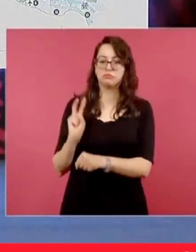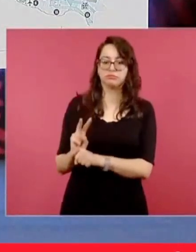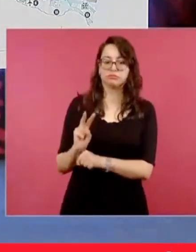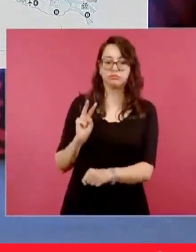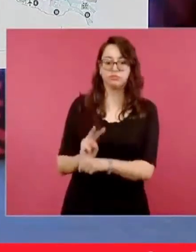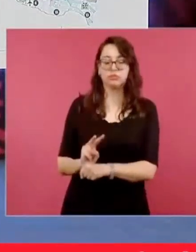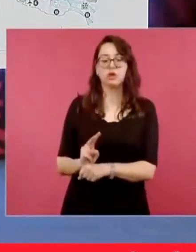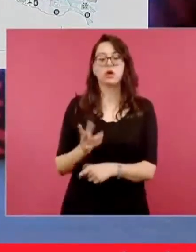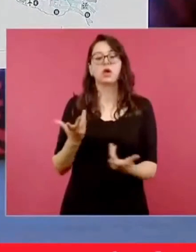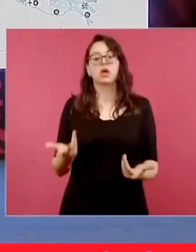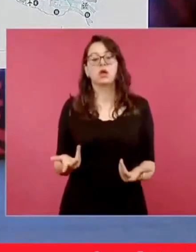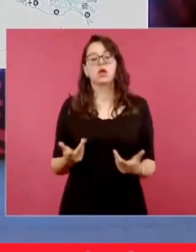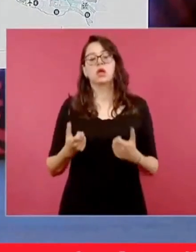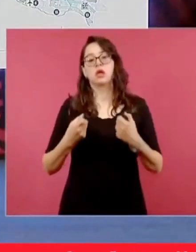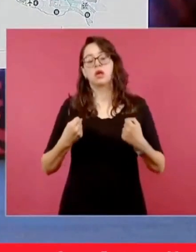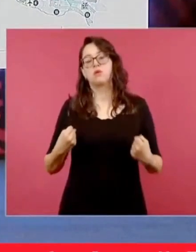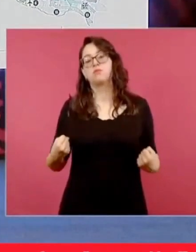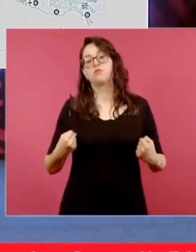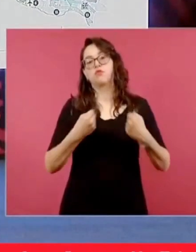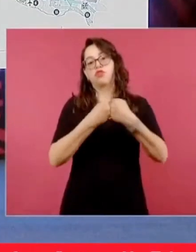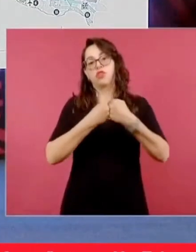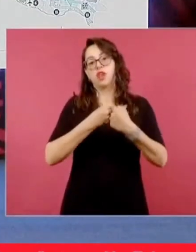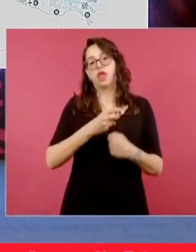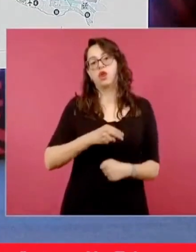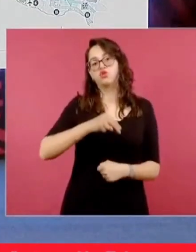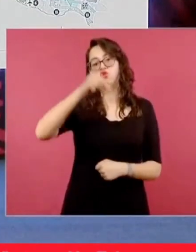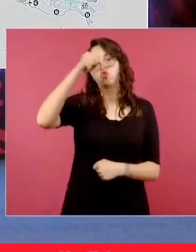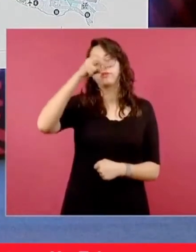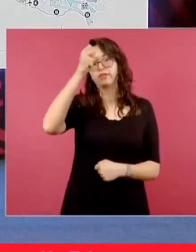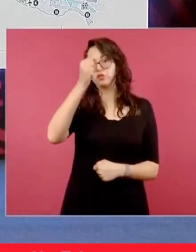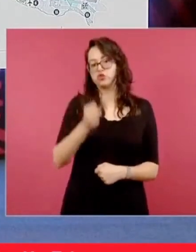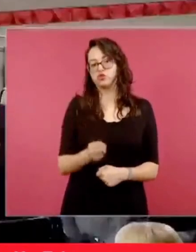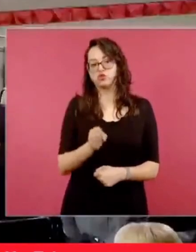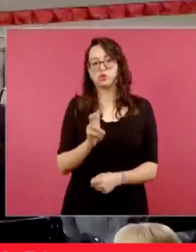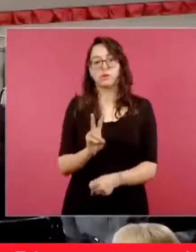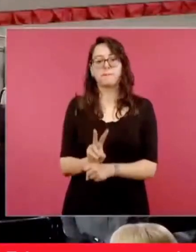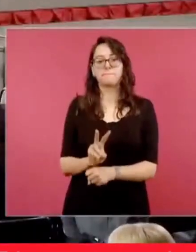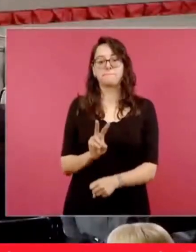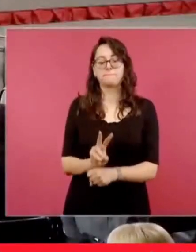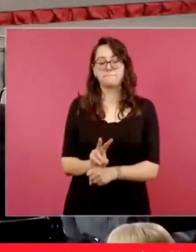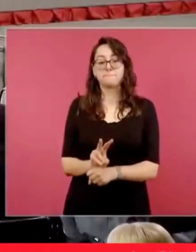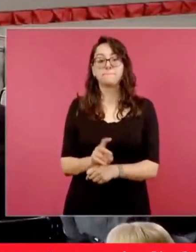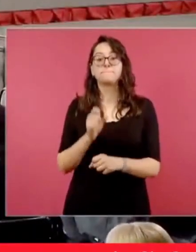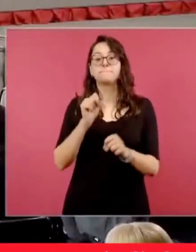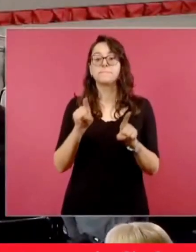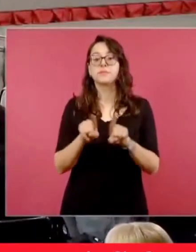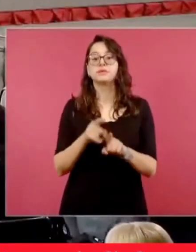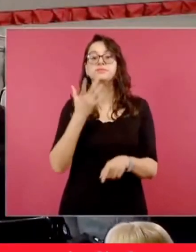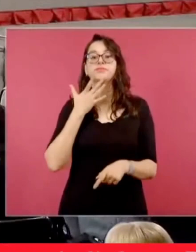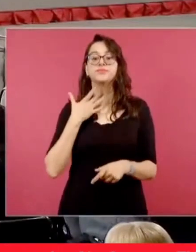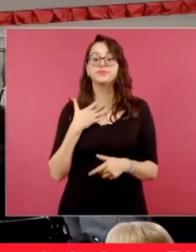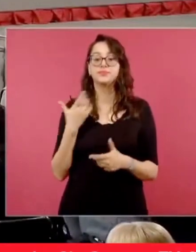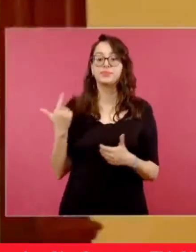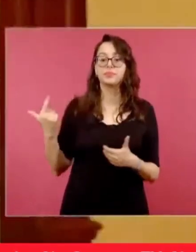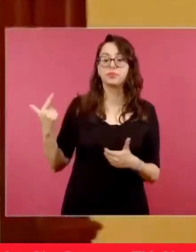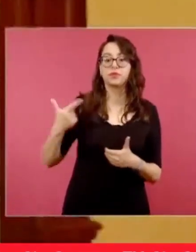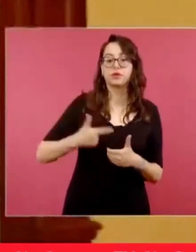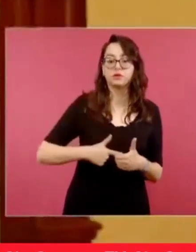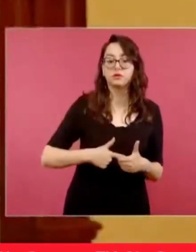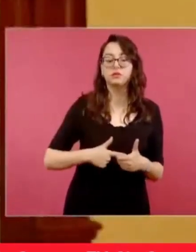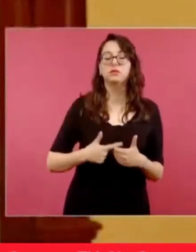frontera norte y sur eh las operaciones para el combate al mercado ilícito de combustibles seguridad